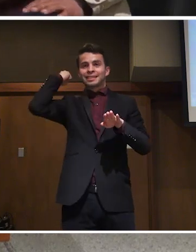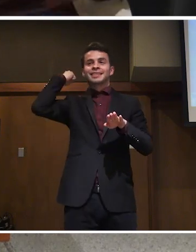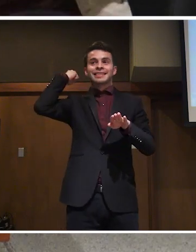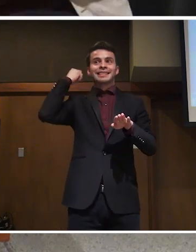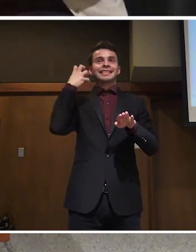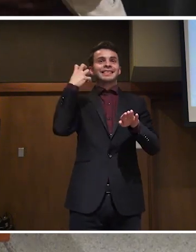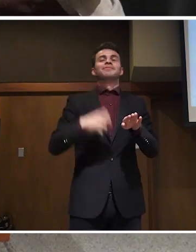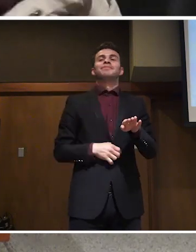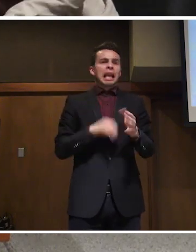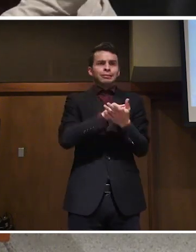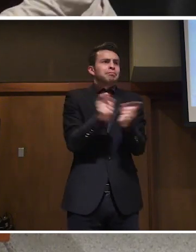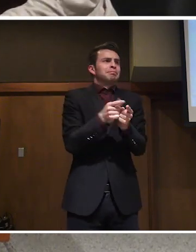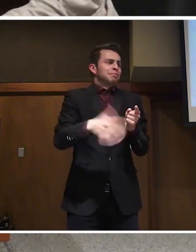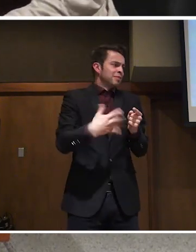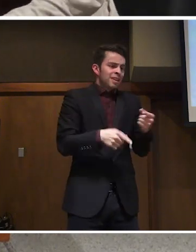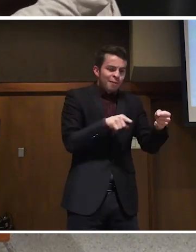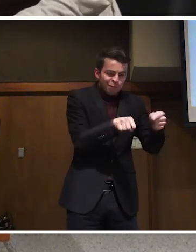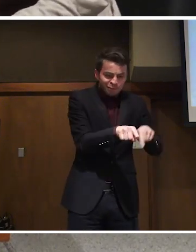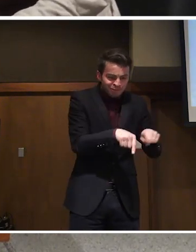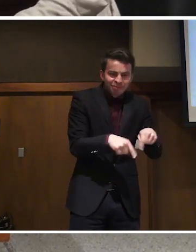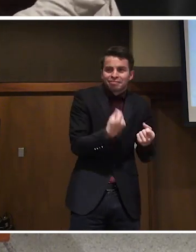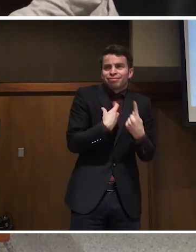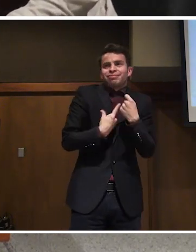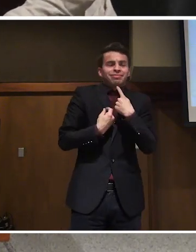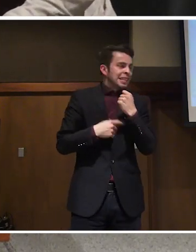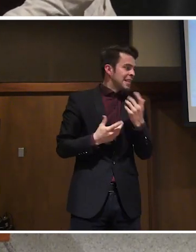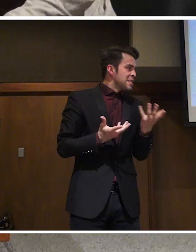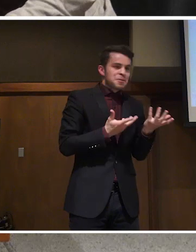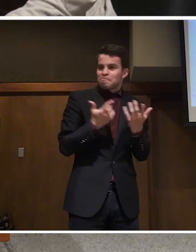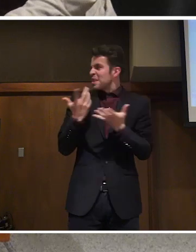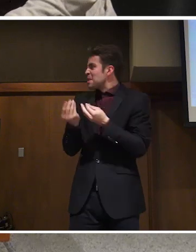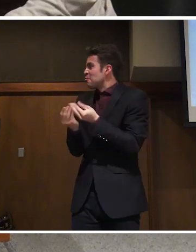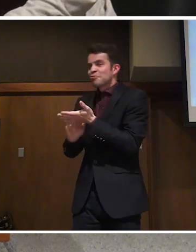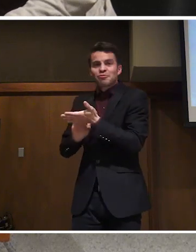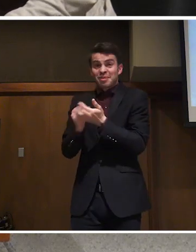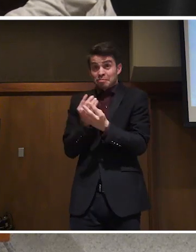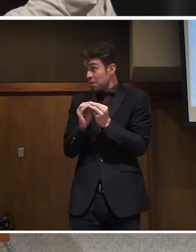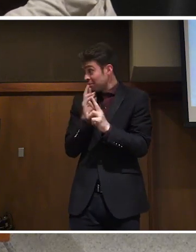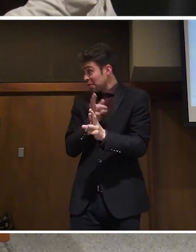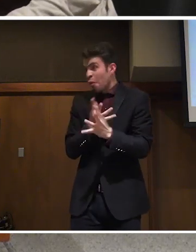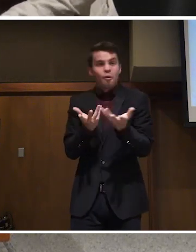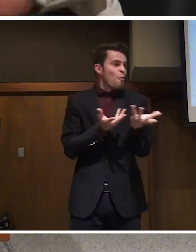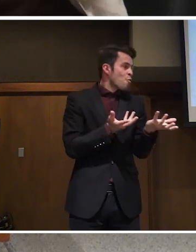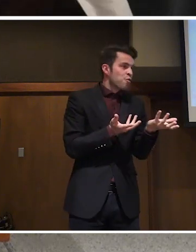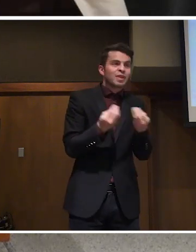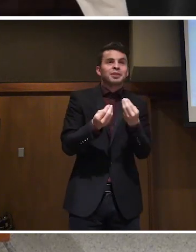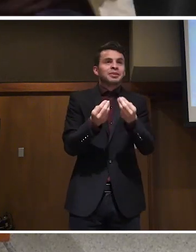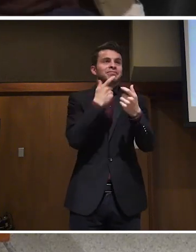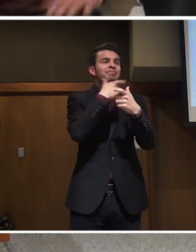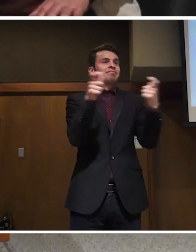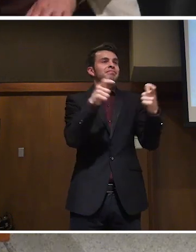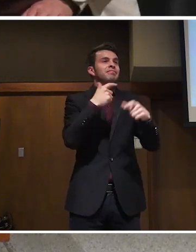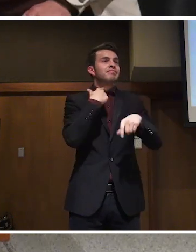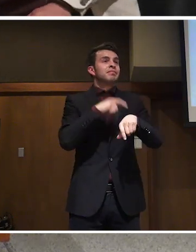dejar así. Hay algunas preguntas más, Jorge Orlando, si quieres contestamos más, o ustedes